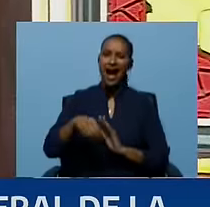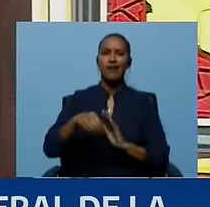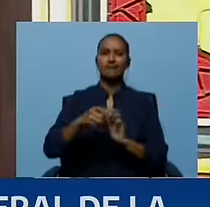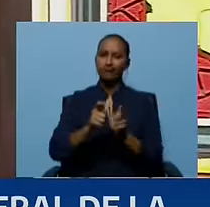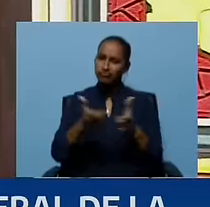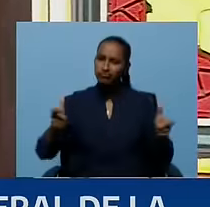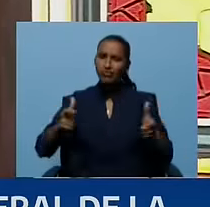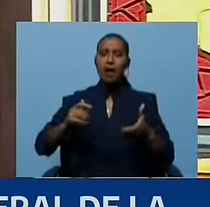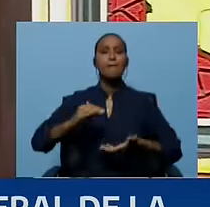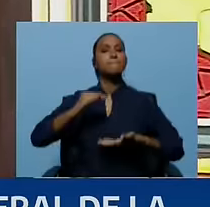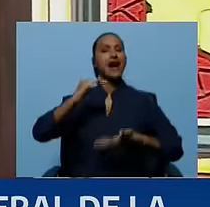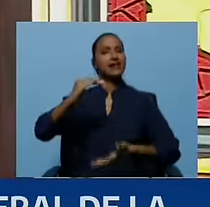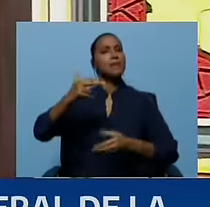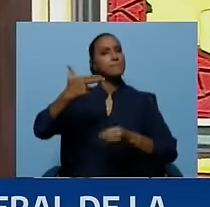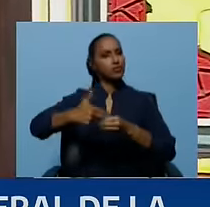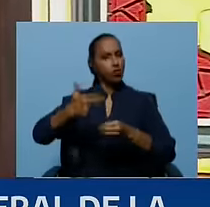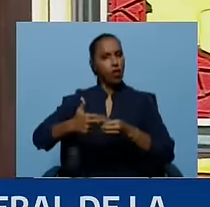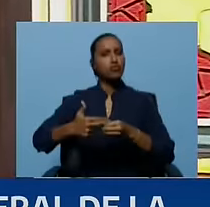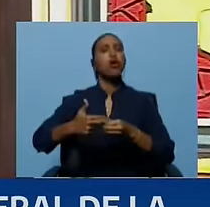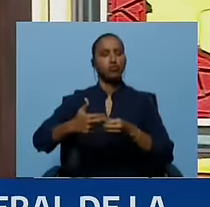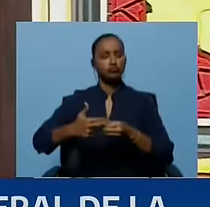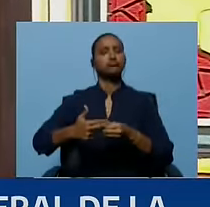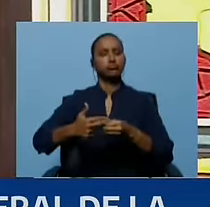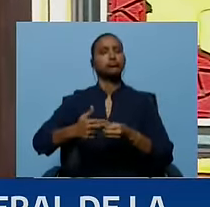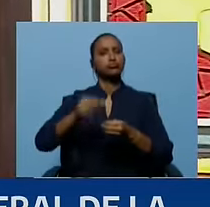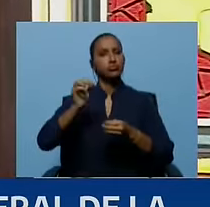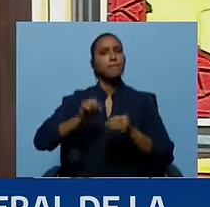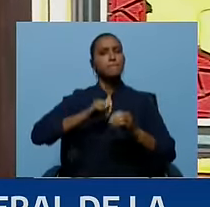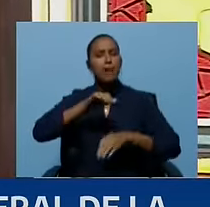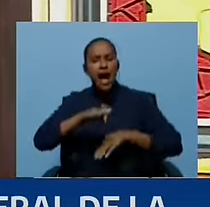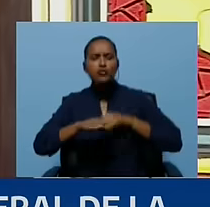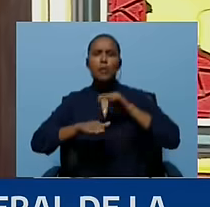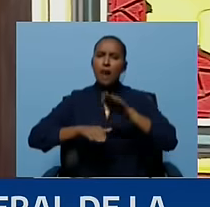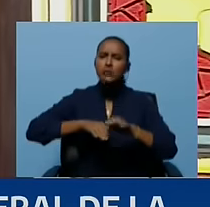Pasito a pasito se llega lejito.